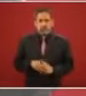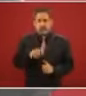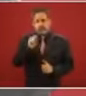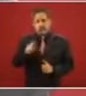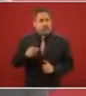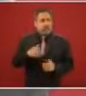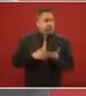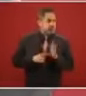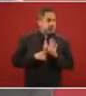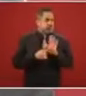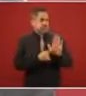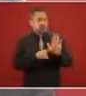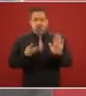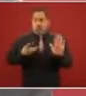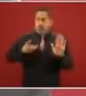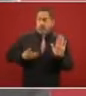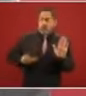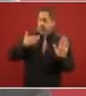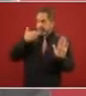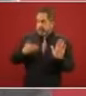predicando con el ejemplo,